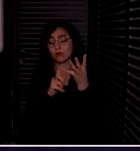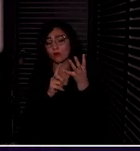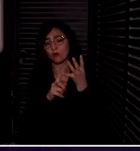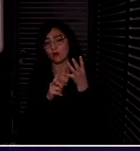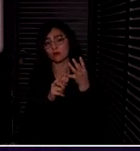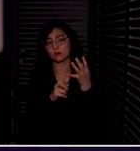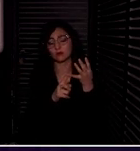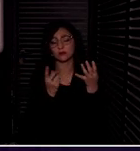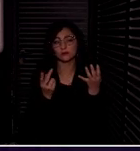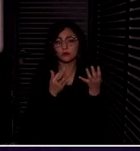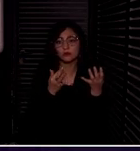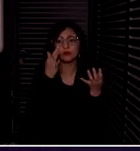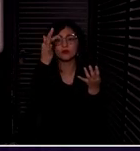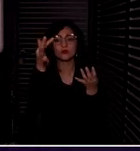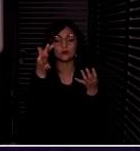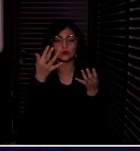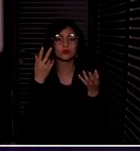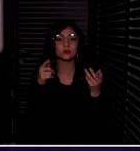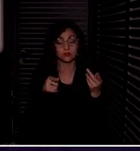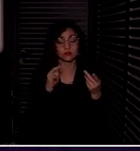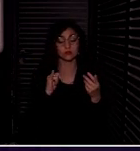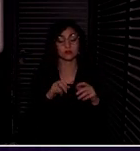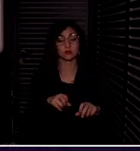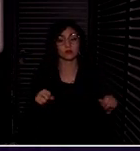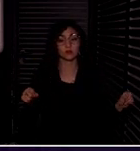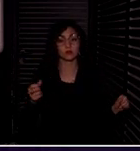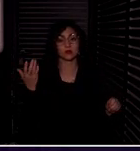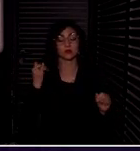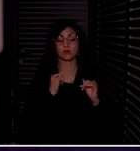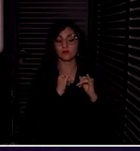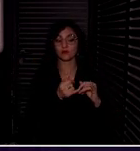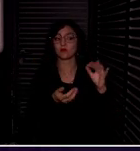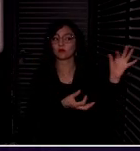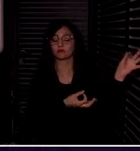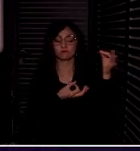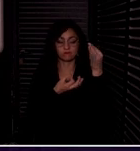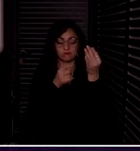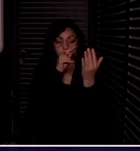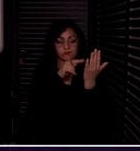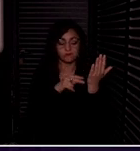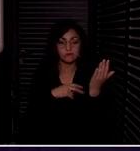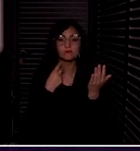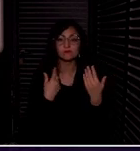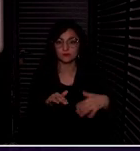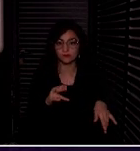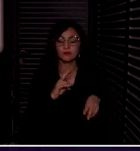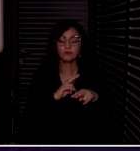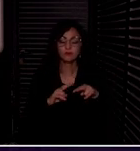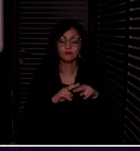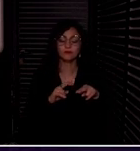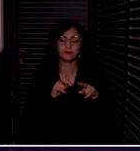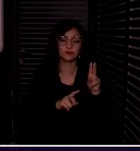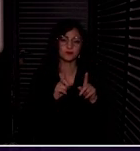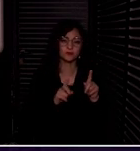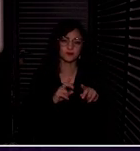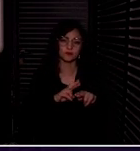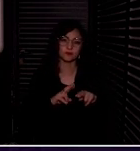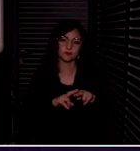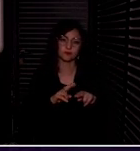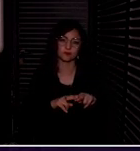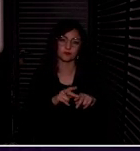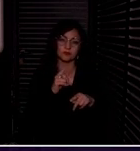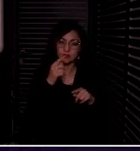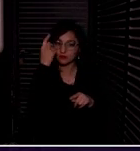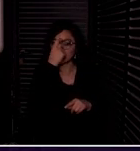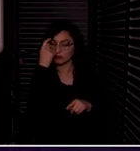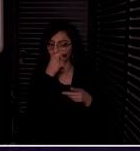futuro, y en eso sí estaríamos de acuerdo con el informe al respecto, porque se está dando ya, de hecho, con algunos síntomas preocupantes, ¿no?, a